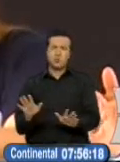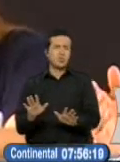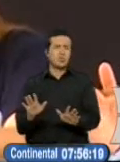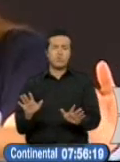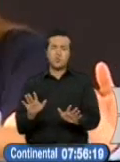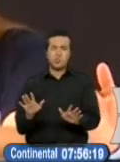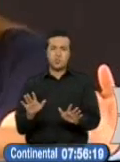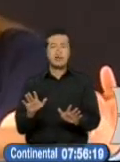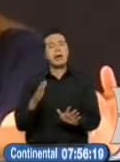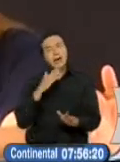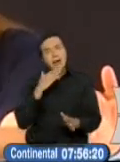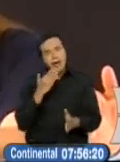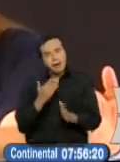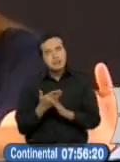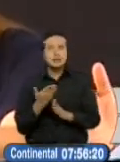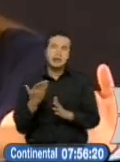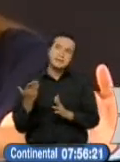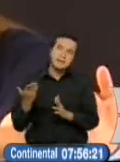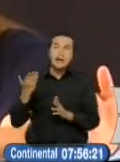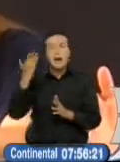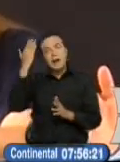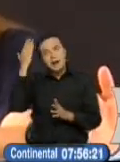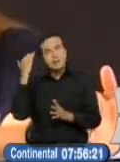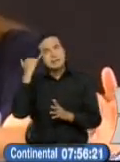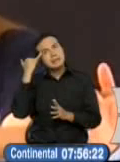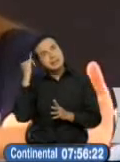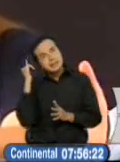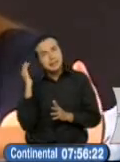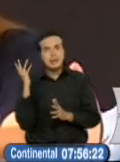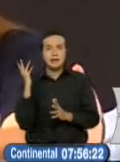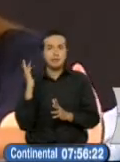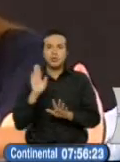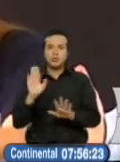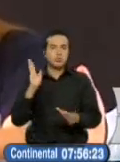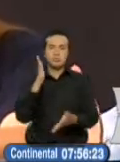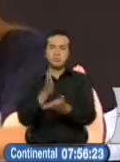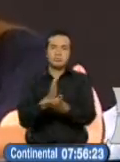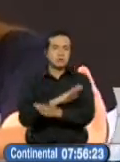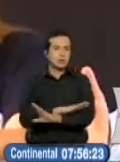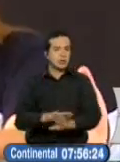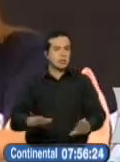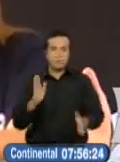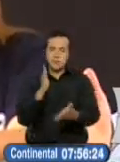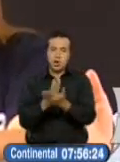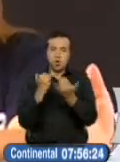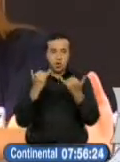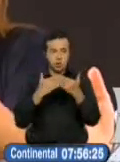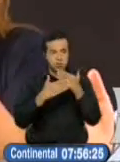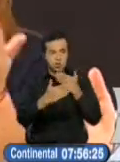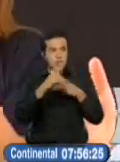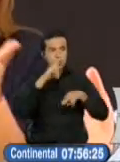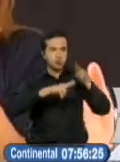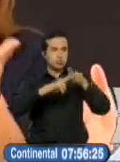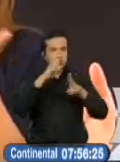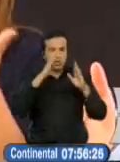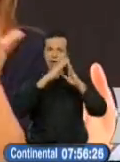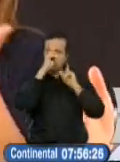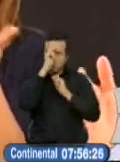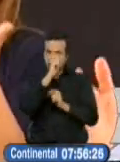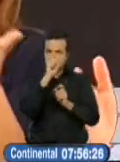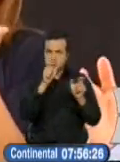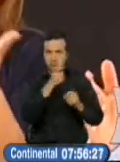Y bueno, muchas gracias, fue una buena intención, pero no más, no más. De aquí en adelante, dignidad para la